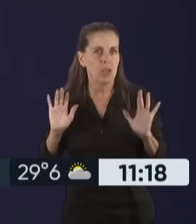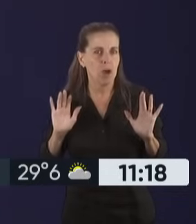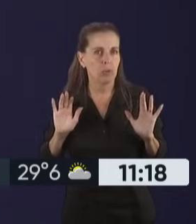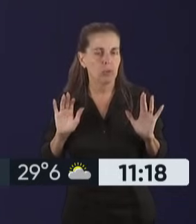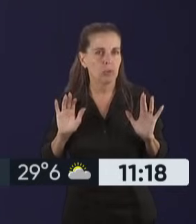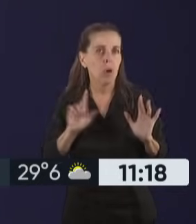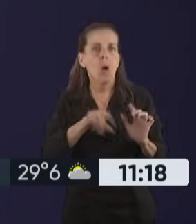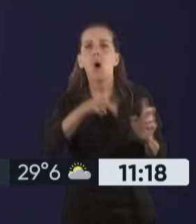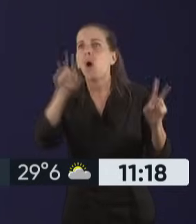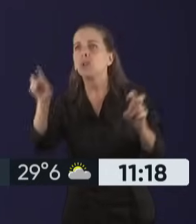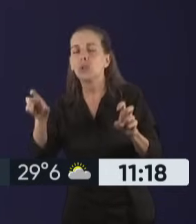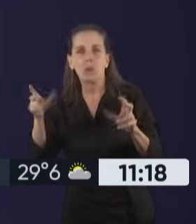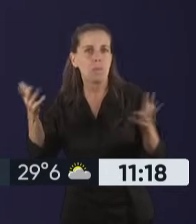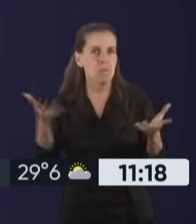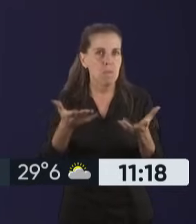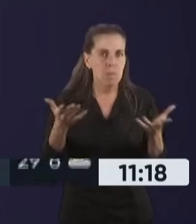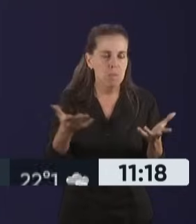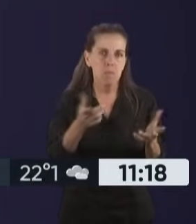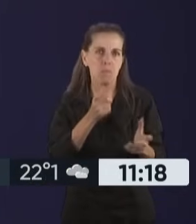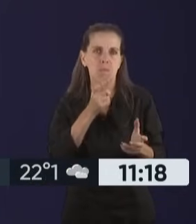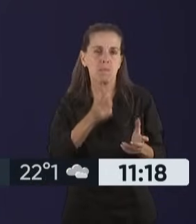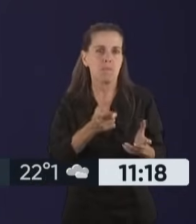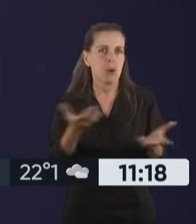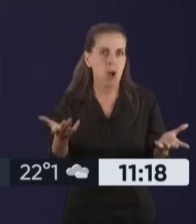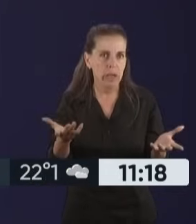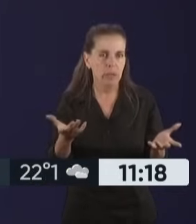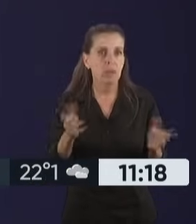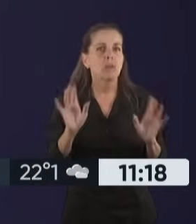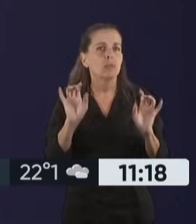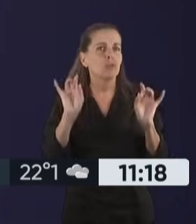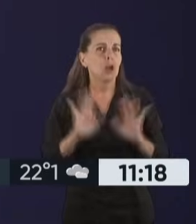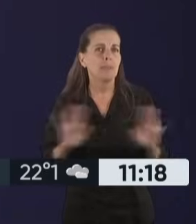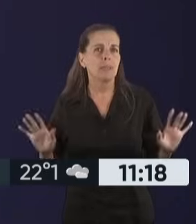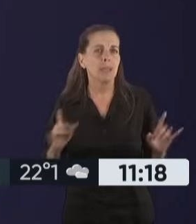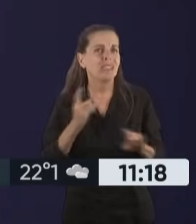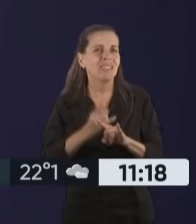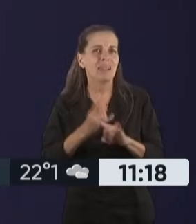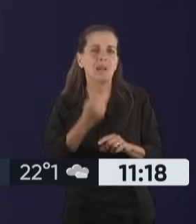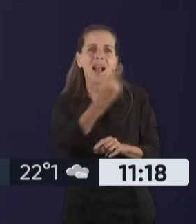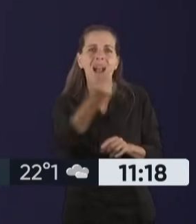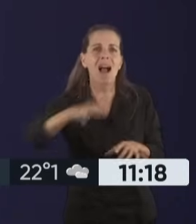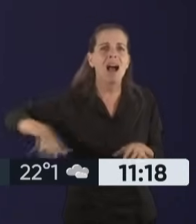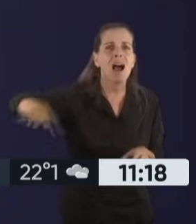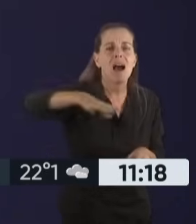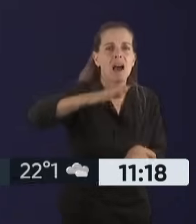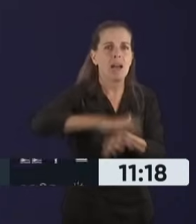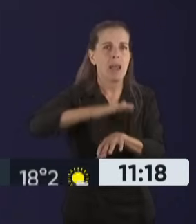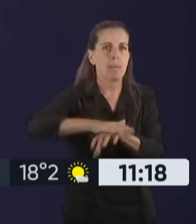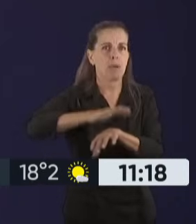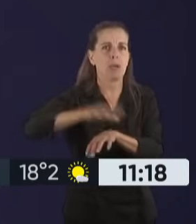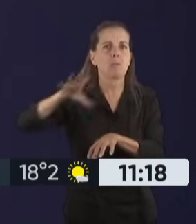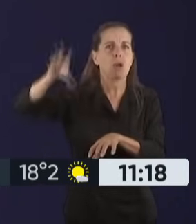no es algo que yo pueda hacer alguna apreciación, más que la que hago siempre, que cada jurisdicción debe hacerse cargo de sus